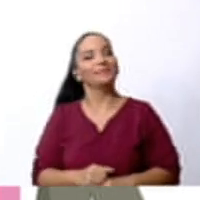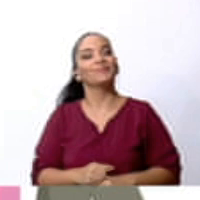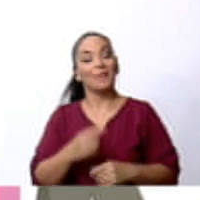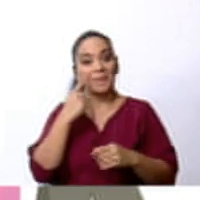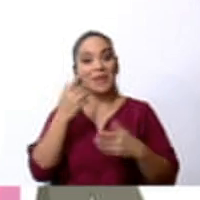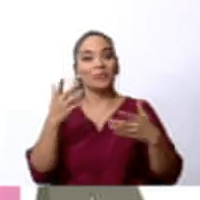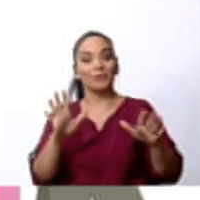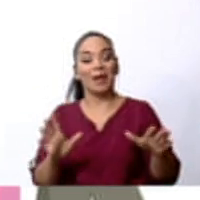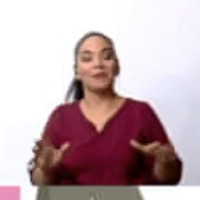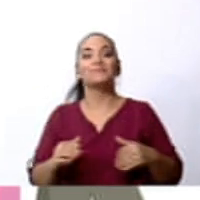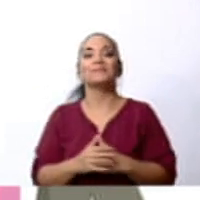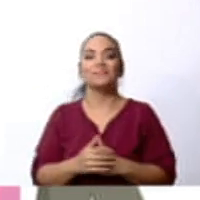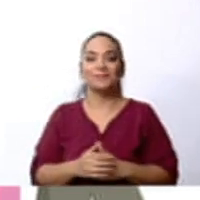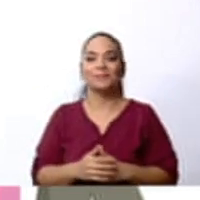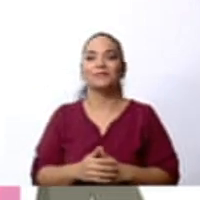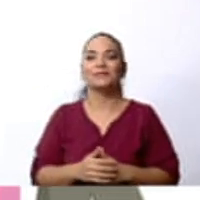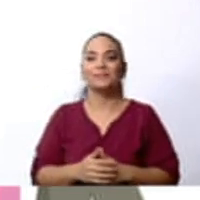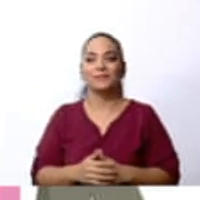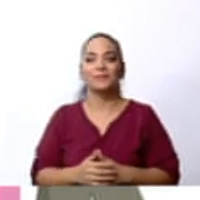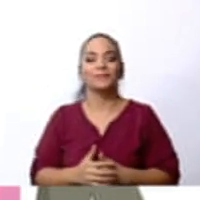sus disfraces. Bueno,